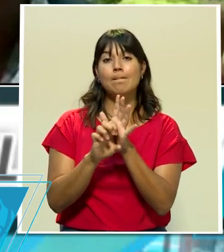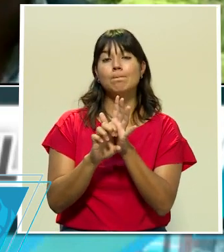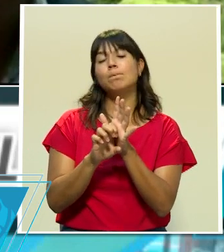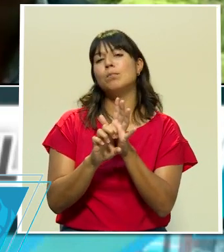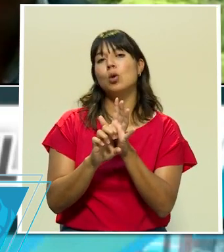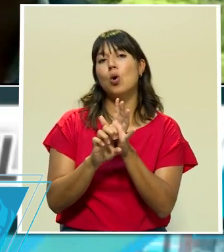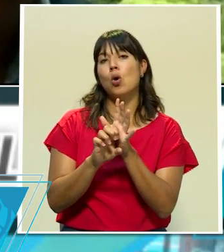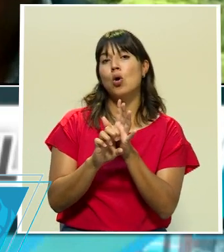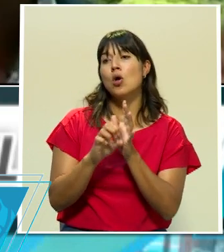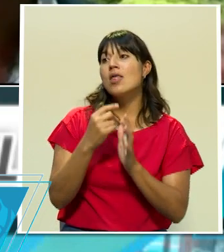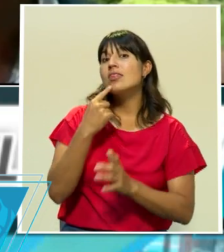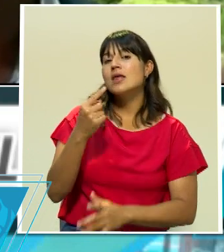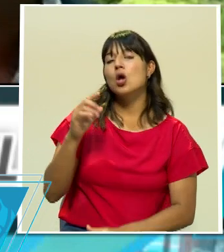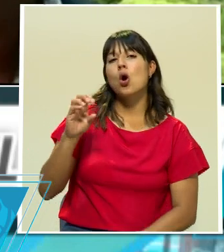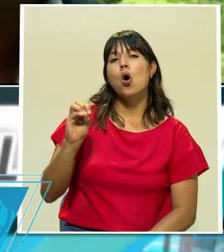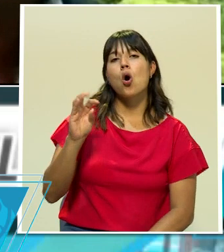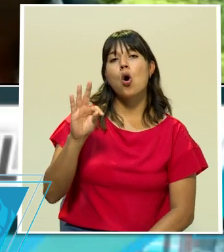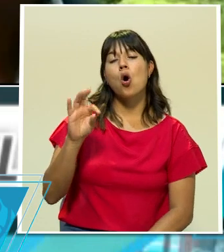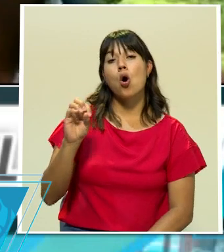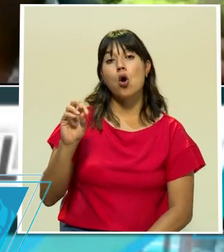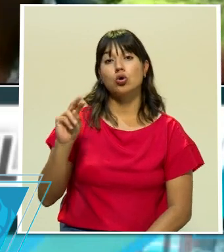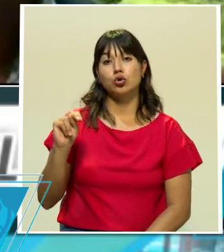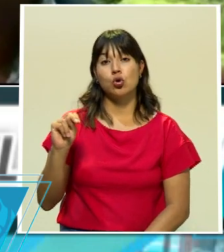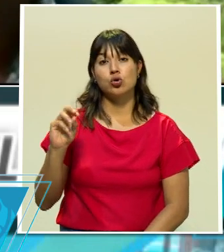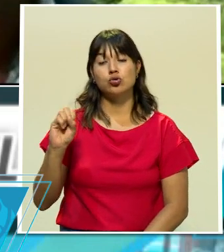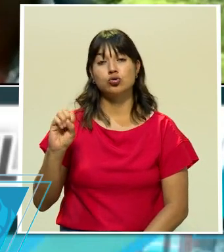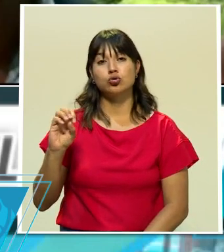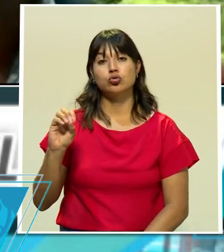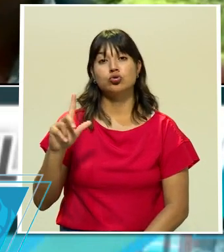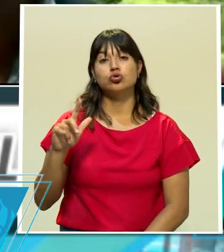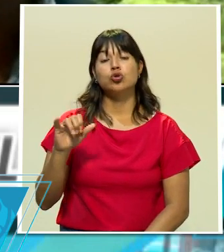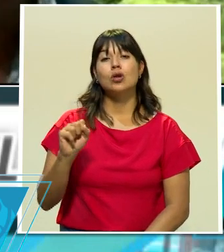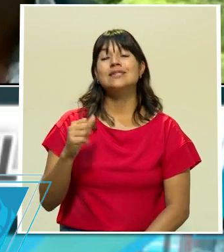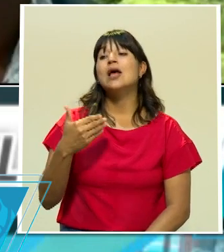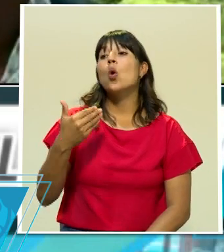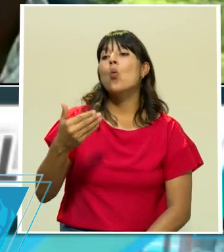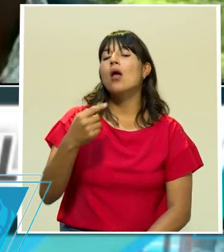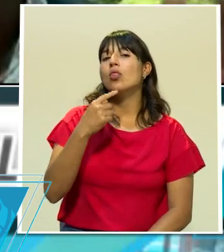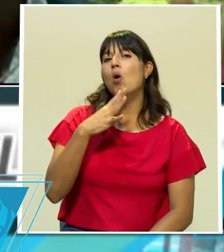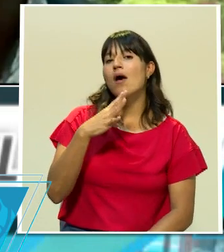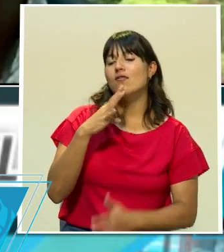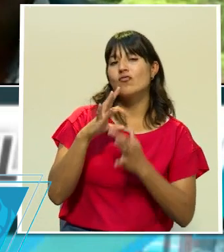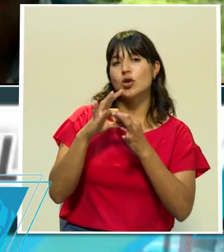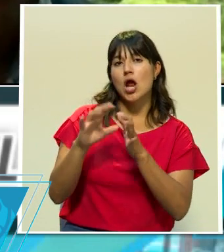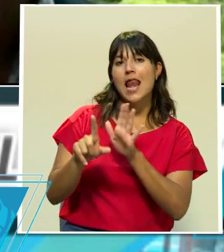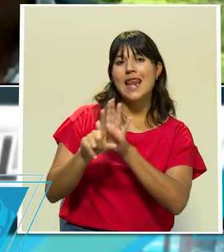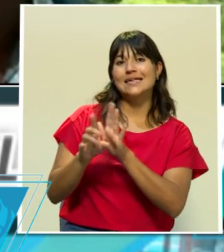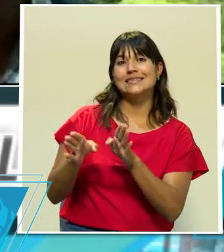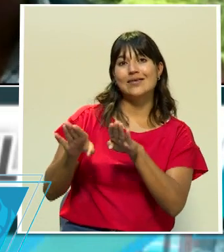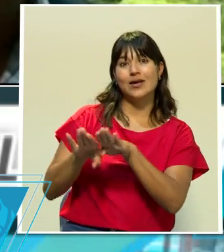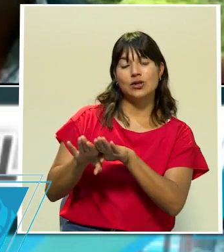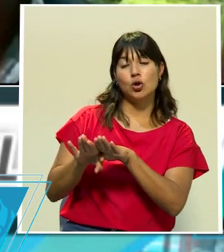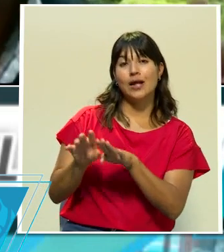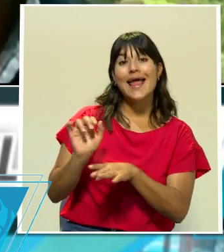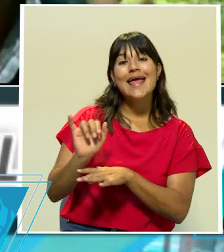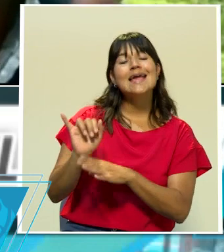la daba Otón Solís, don Otón, cuando establecía la ley Serrar para el sector social. Esa iniciativa se podría